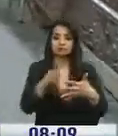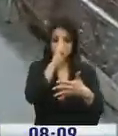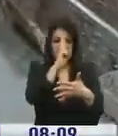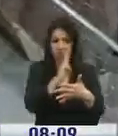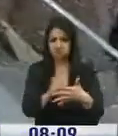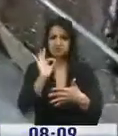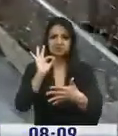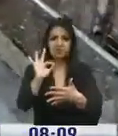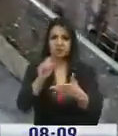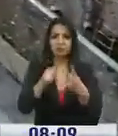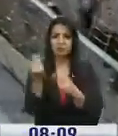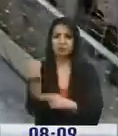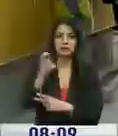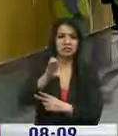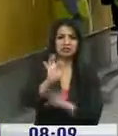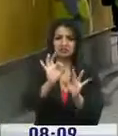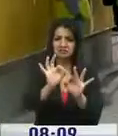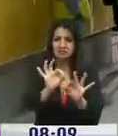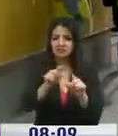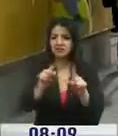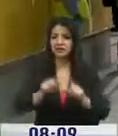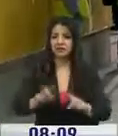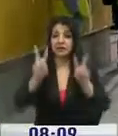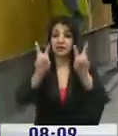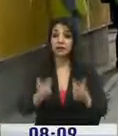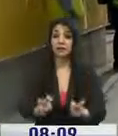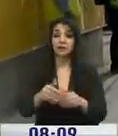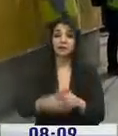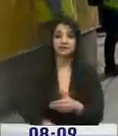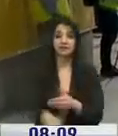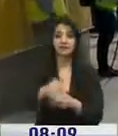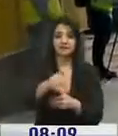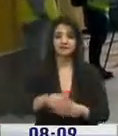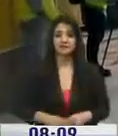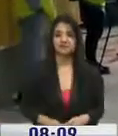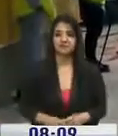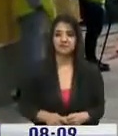tiempos, el monto de inversión, entre otros puntos, informó Patricia Alcántara.